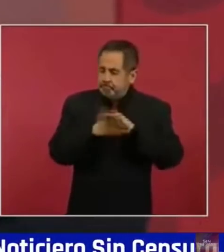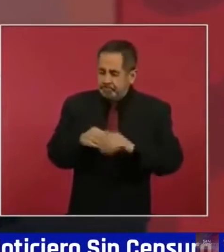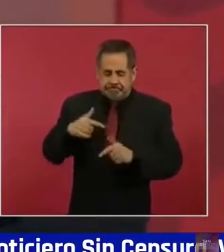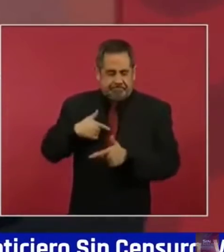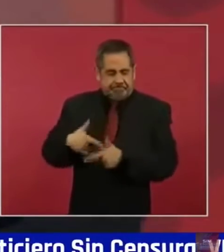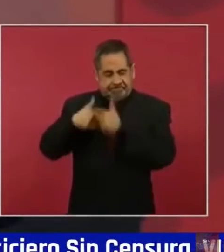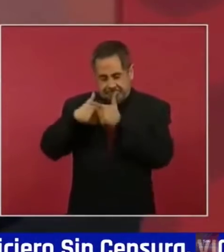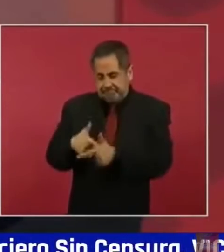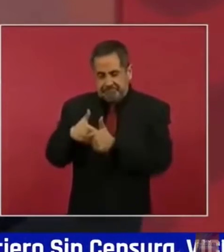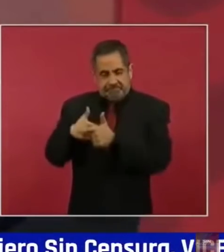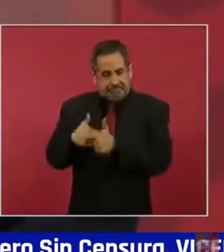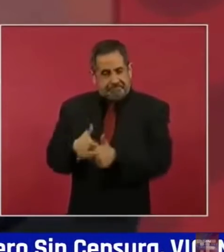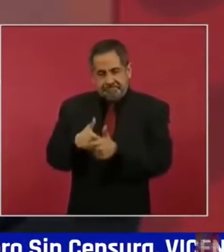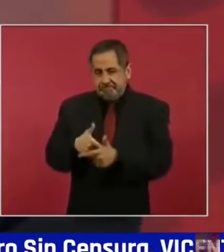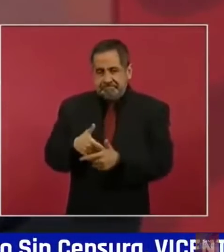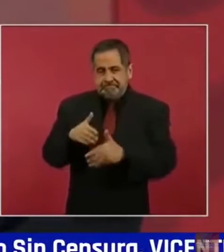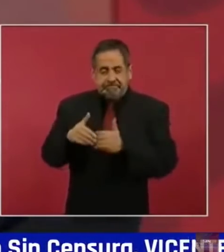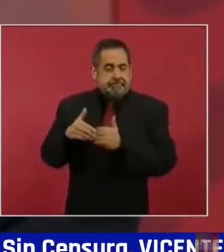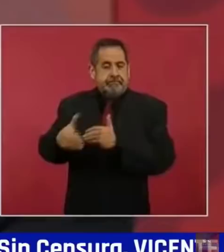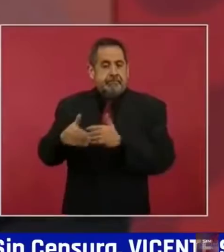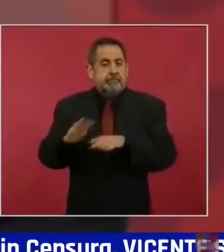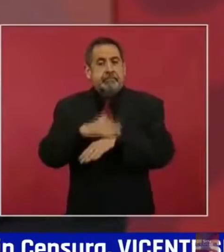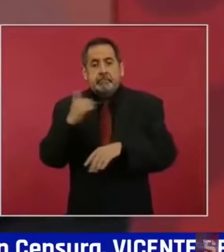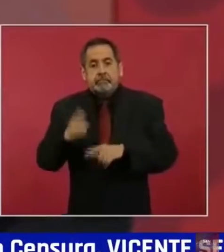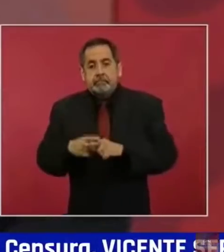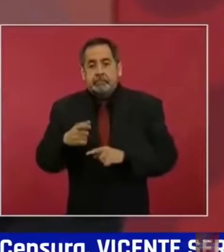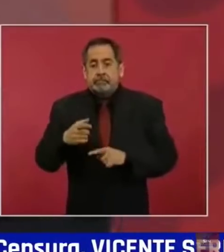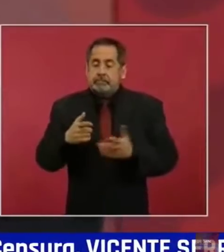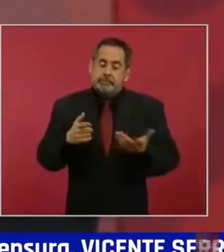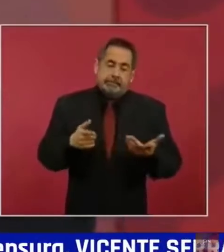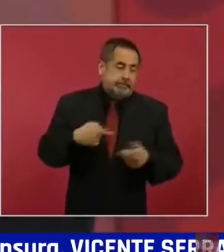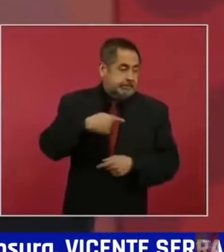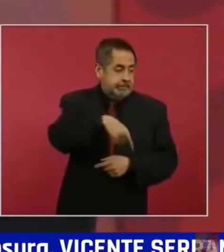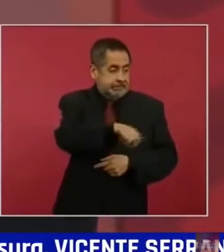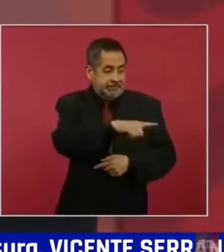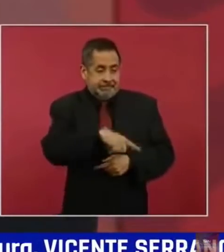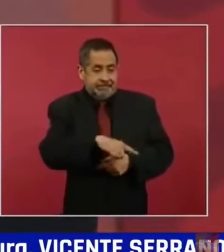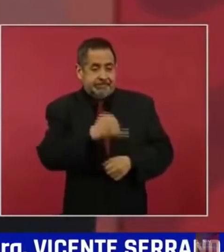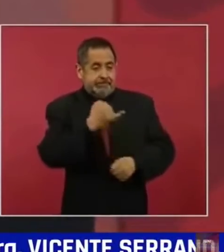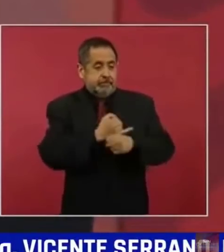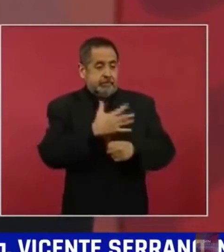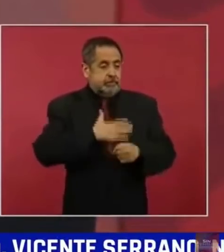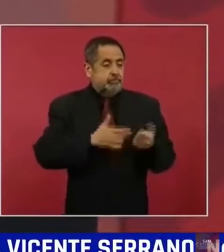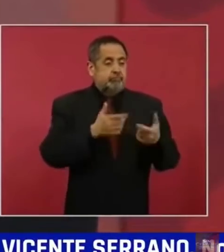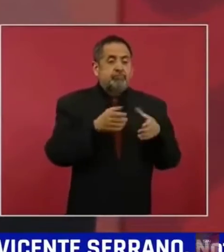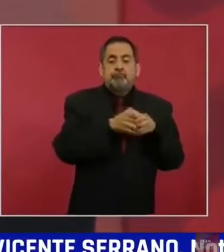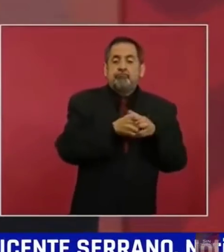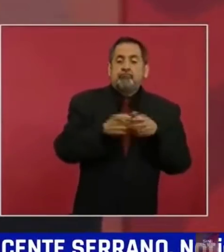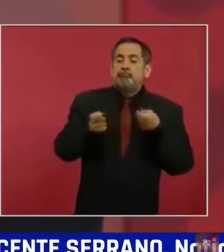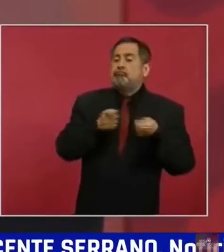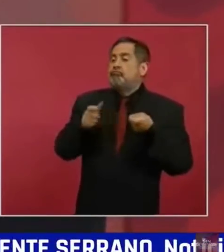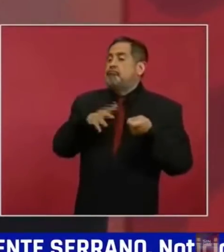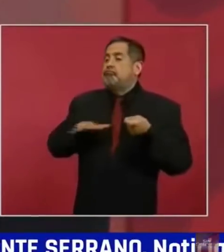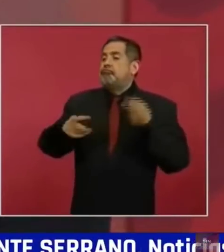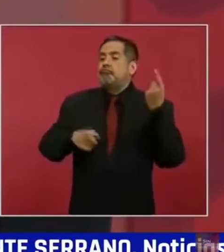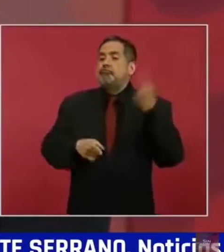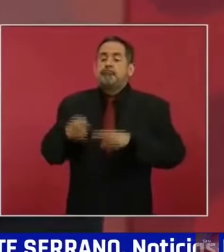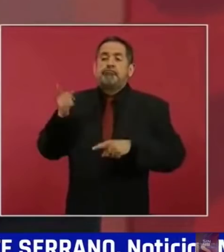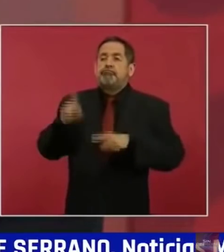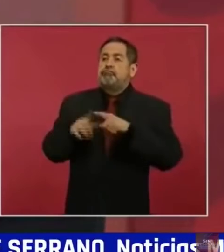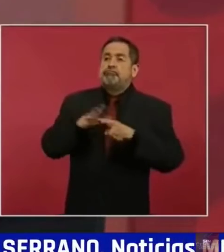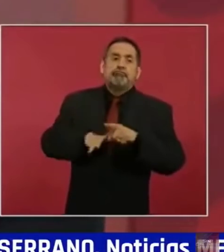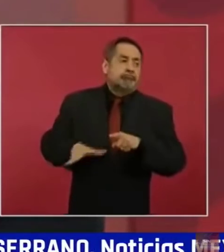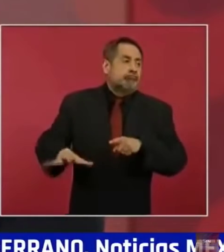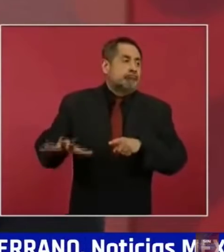Dice primero el presidente: Calderón sabe que se robó la elección presidencial y con esto